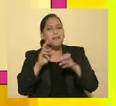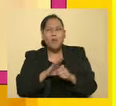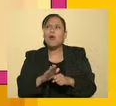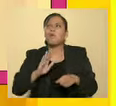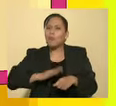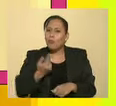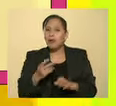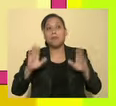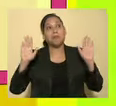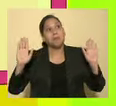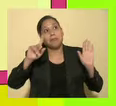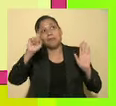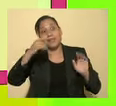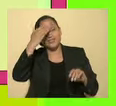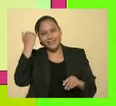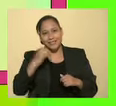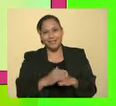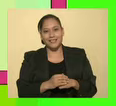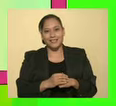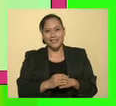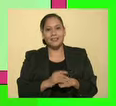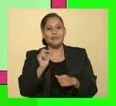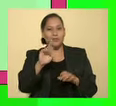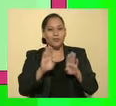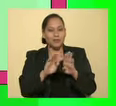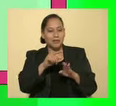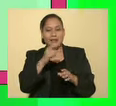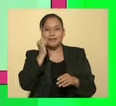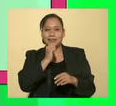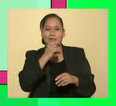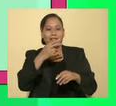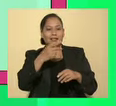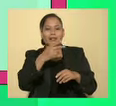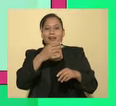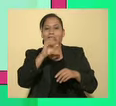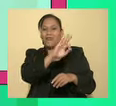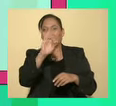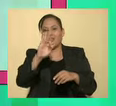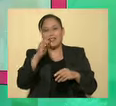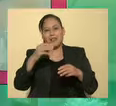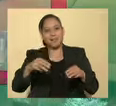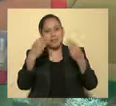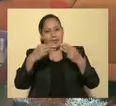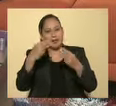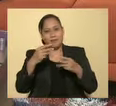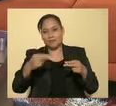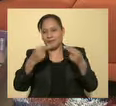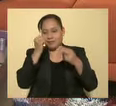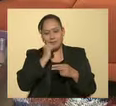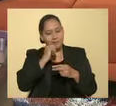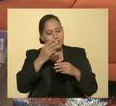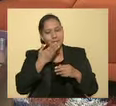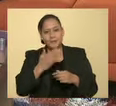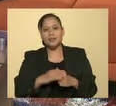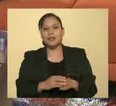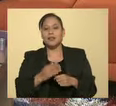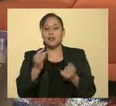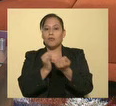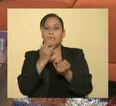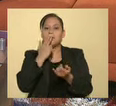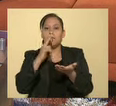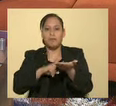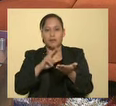sabe? Amigos, ustedes. Vamos a definir qué es. Vamos a definir qué es la amistad. Y también de hablar de ello. El valor de la amistad también,